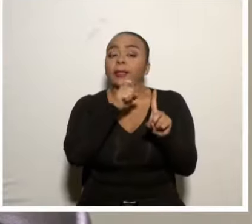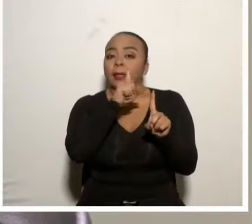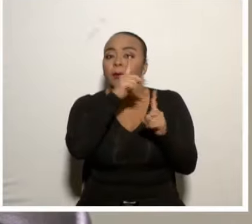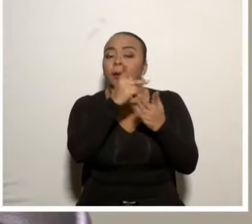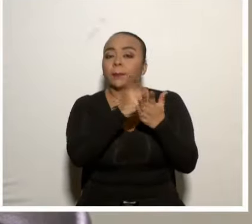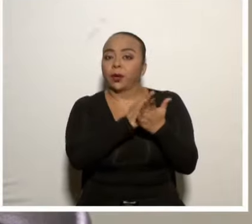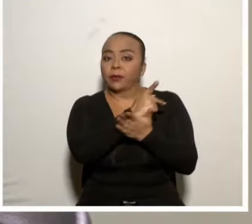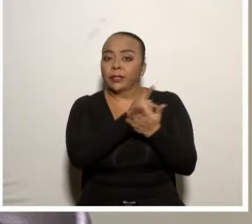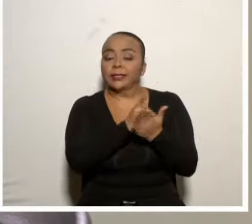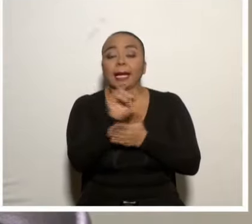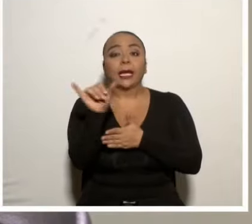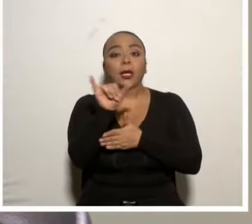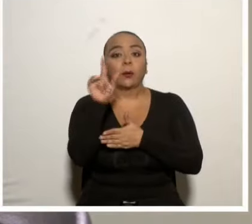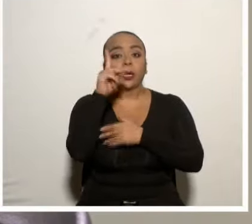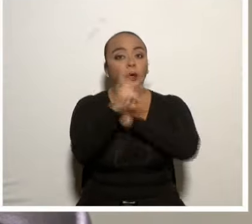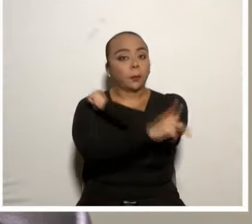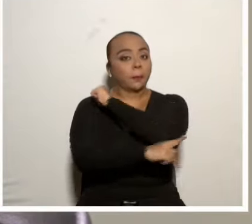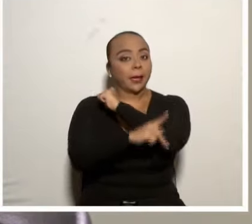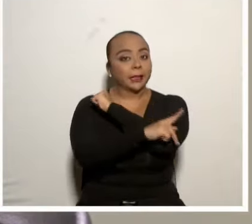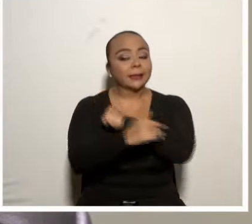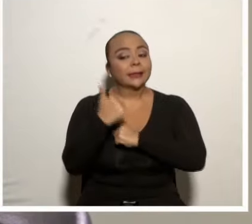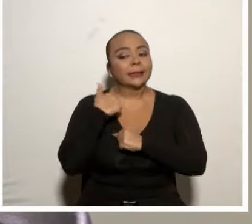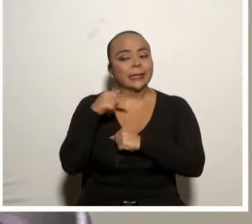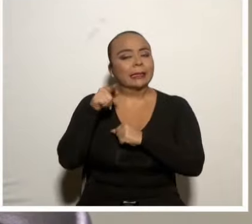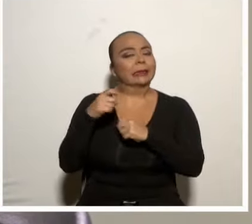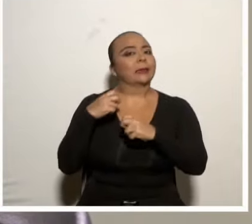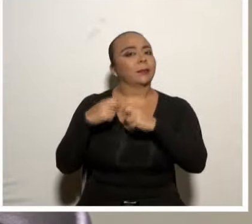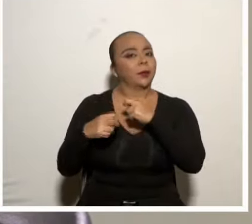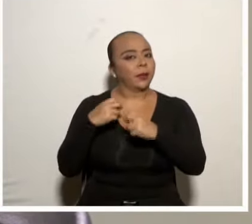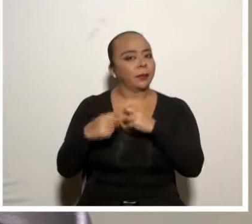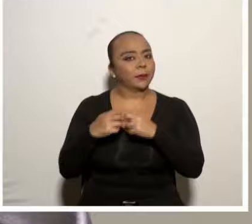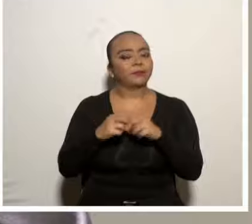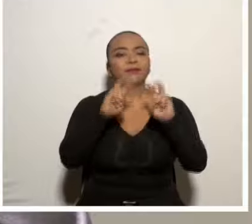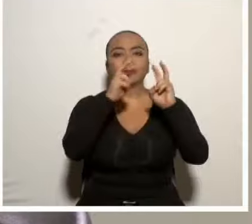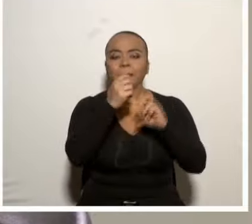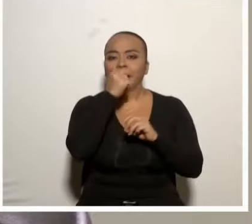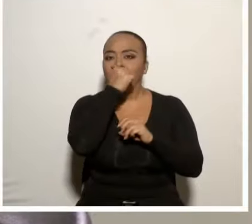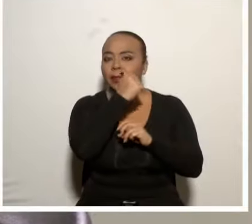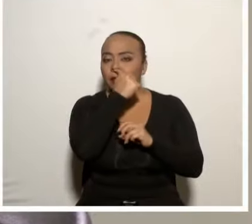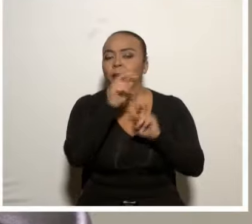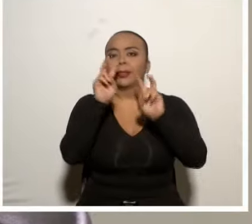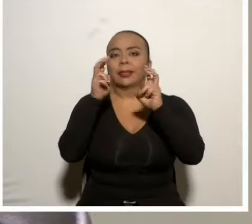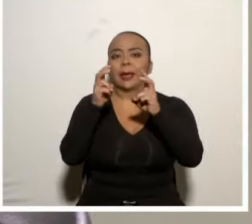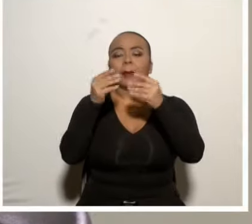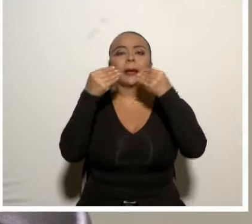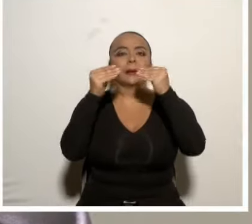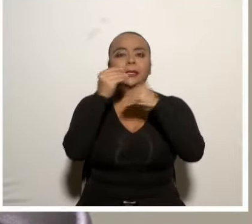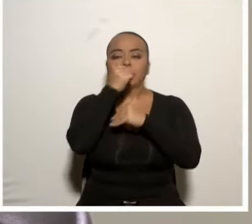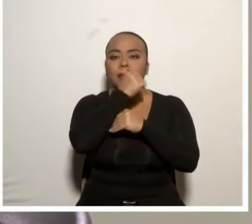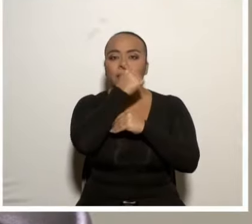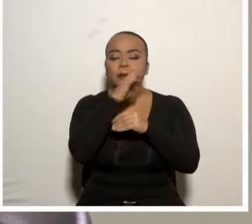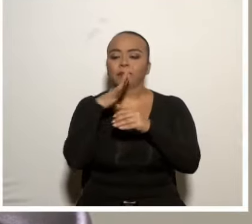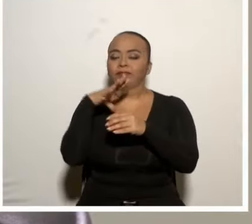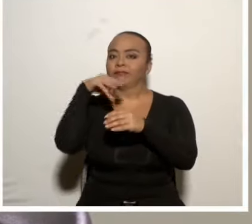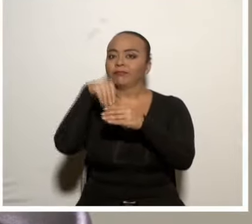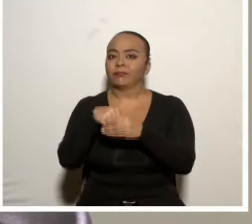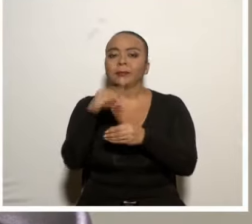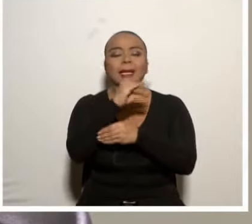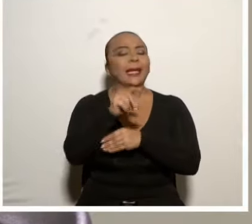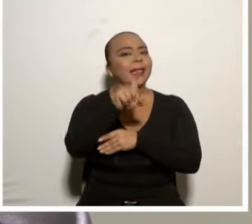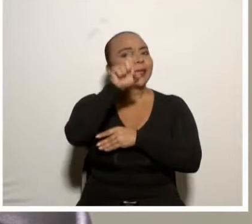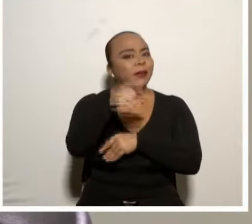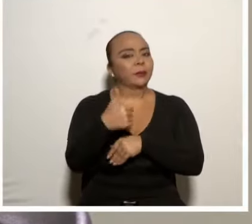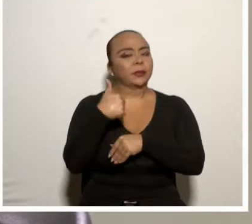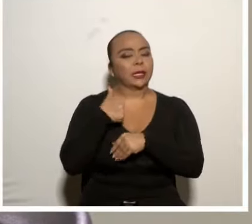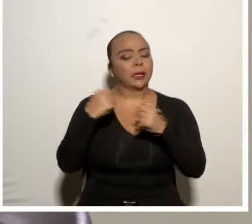provincia donde al igual que un país tiene este flagelo, el tema de la droga, el tema del narcotráfico inmersa, y que tenemos que